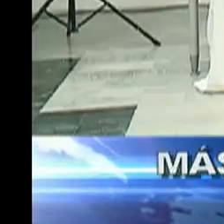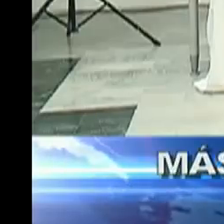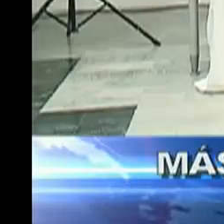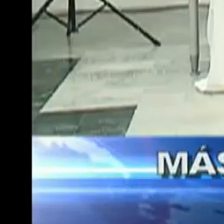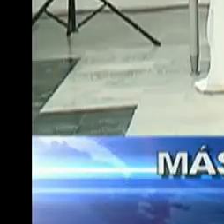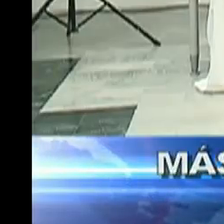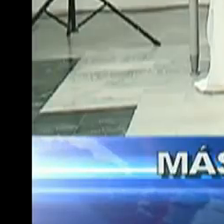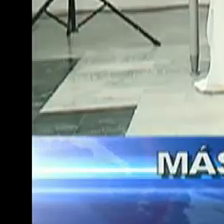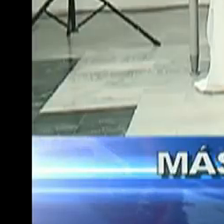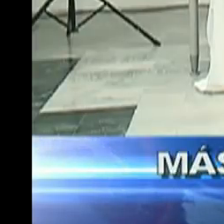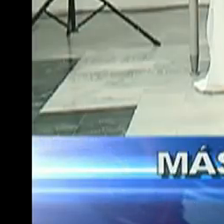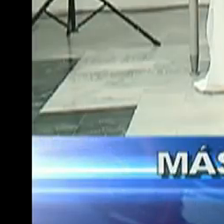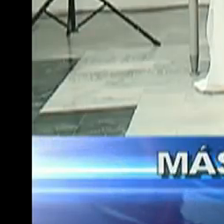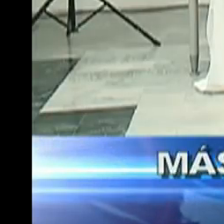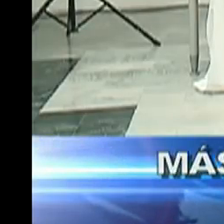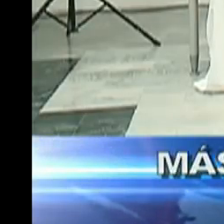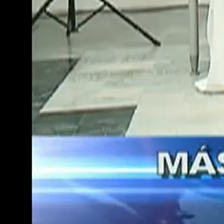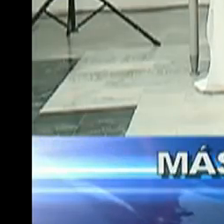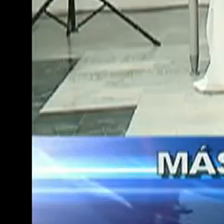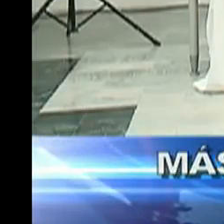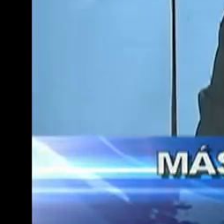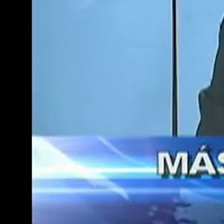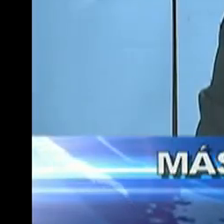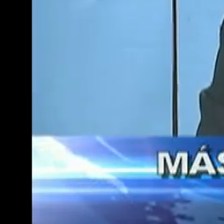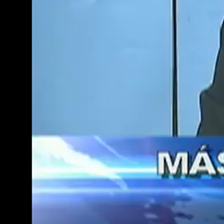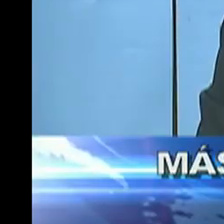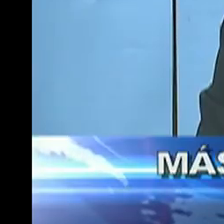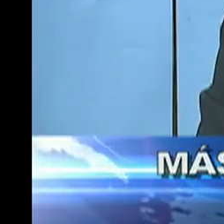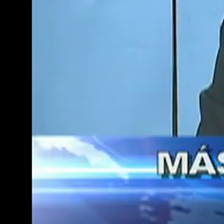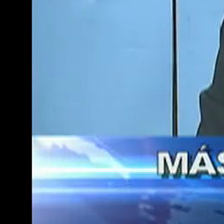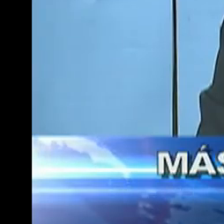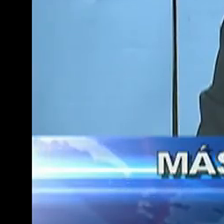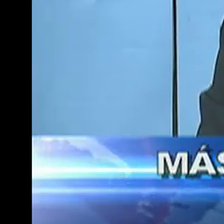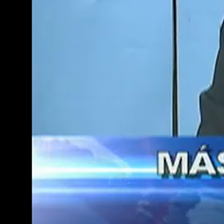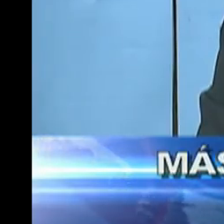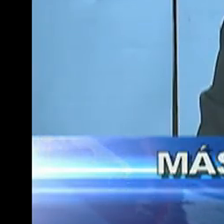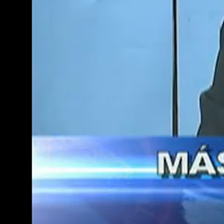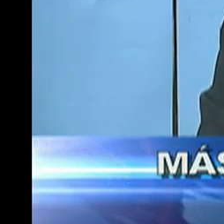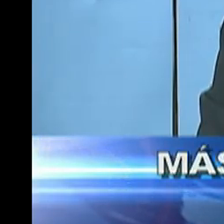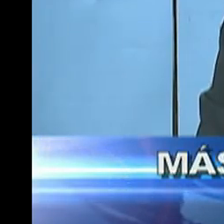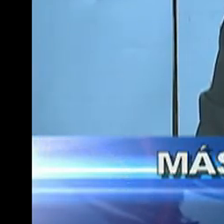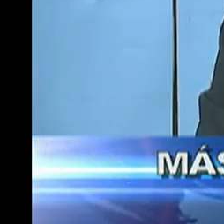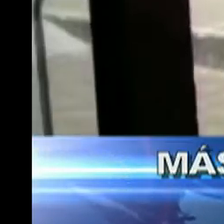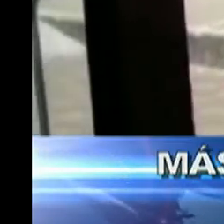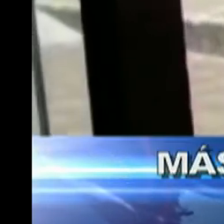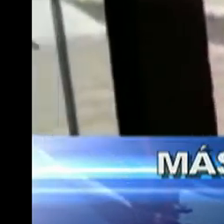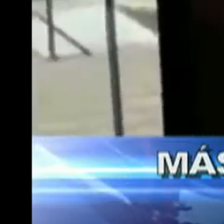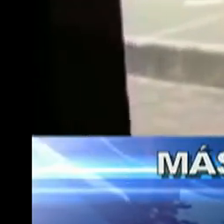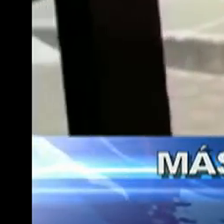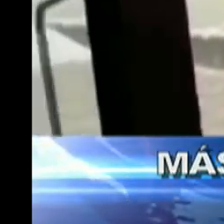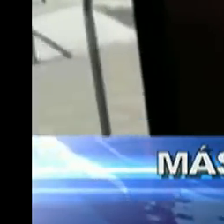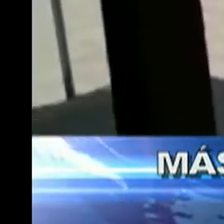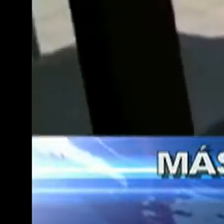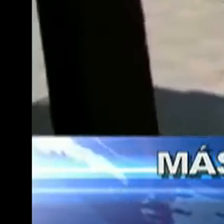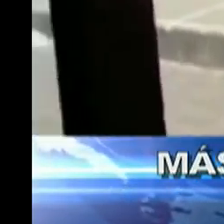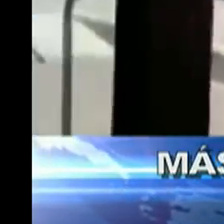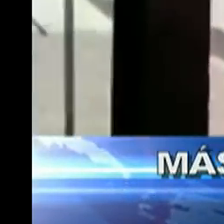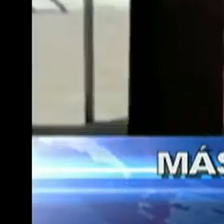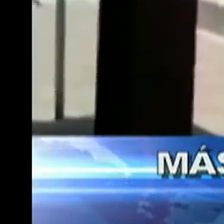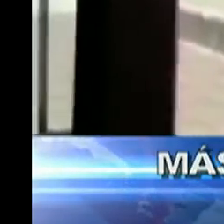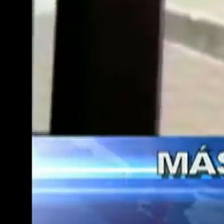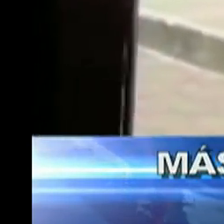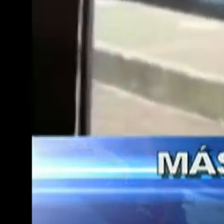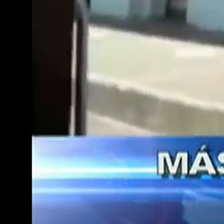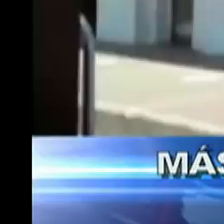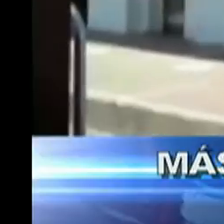Tras firma de convenio en favor de las víctimas de violencia sexual, autoridades anunciaron la reapertura